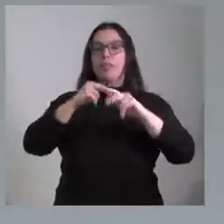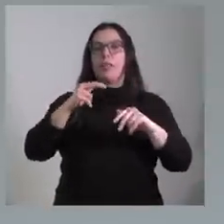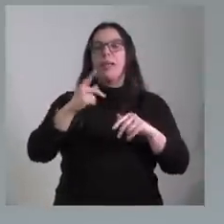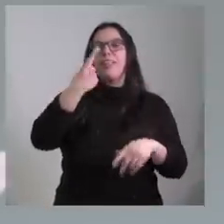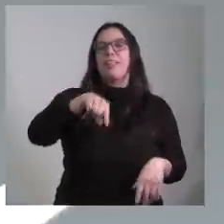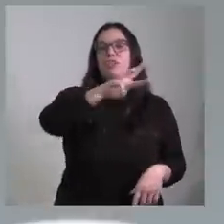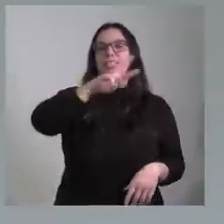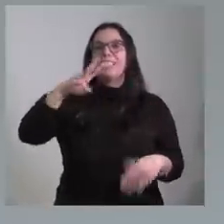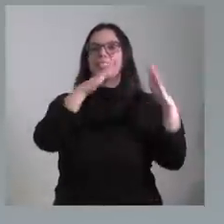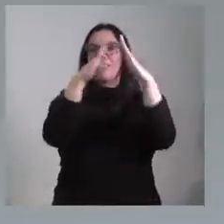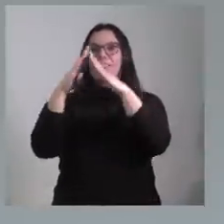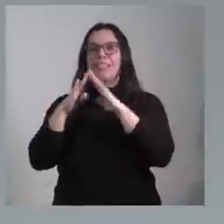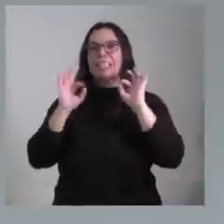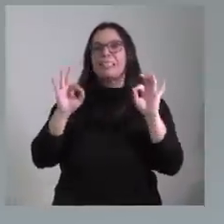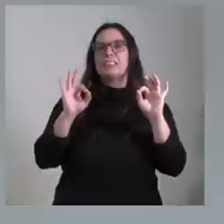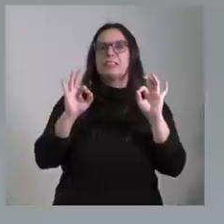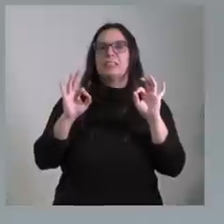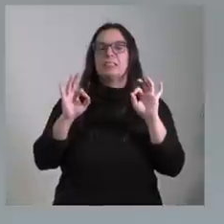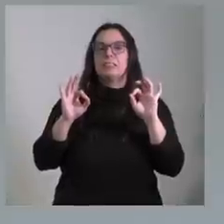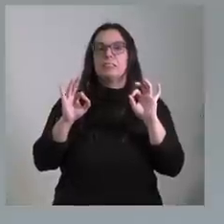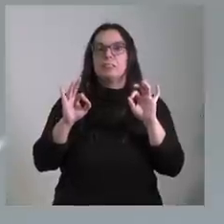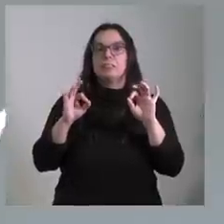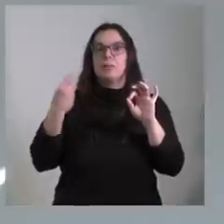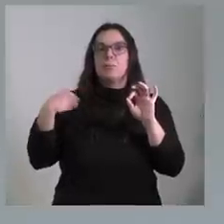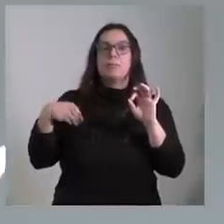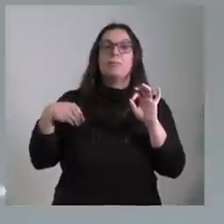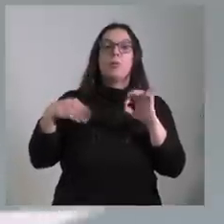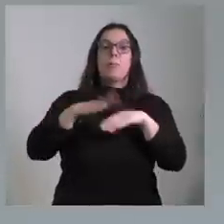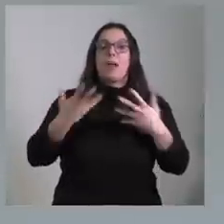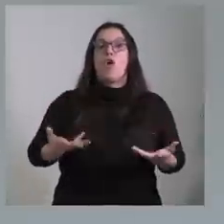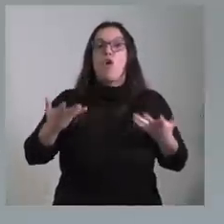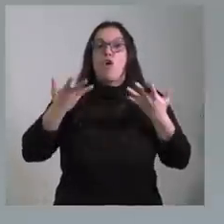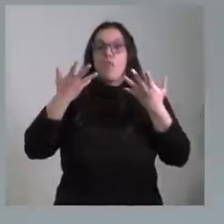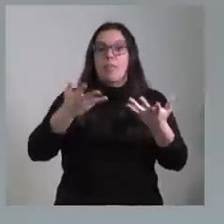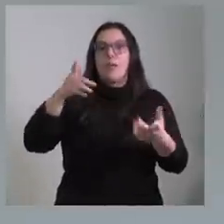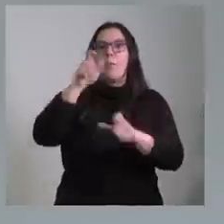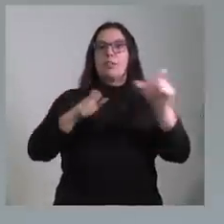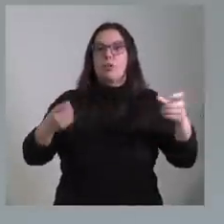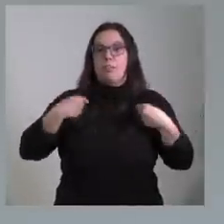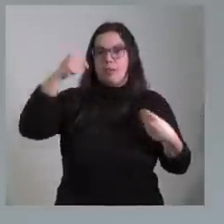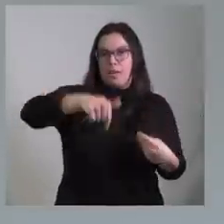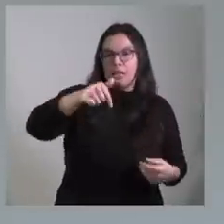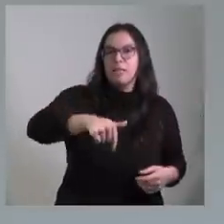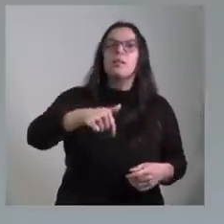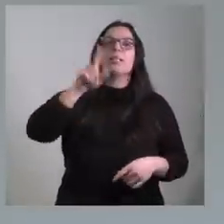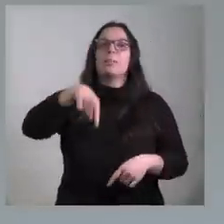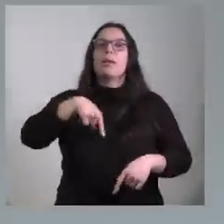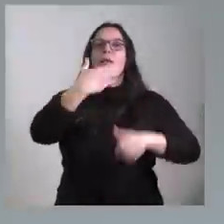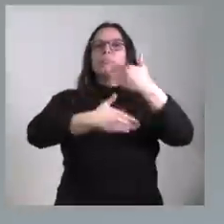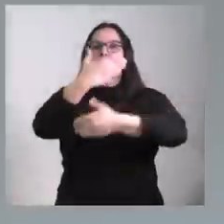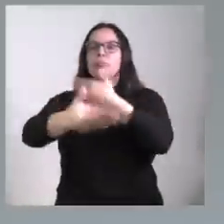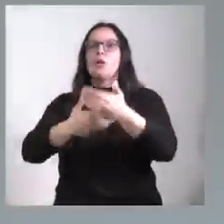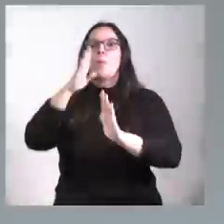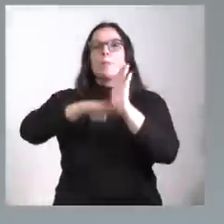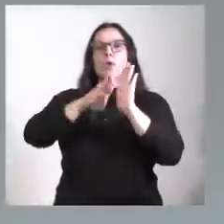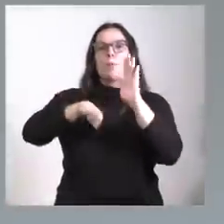133 viviendas de camineros para poner a disposición de los ciudadanos de la tierra además de avanzar en el programa de curación de aguas